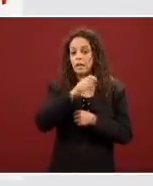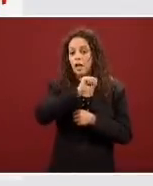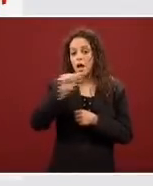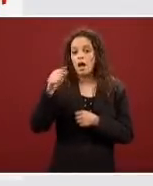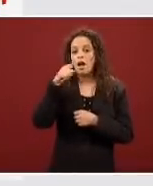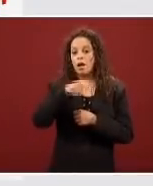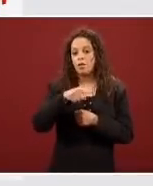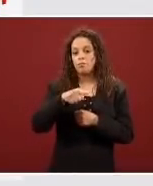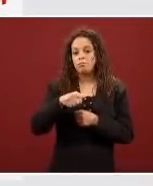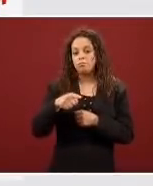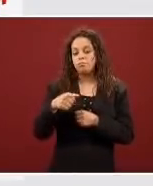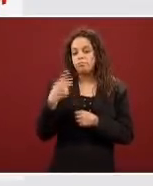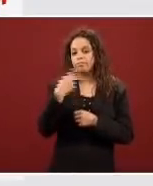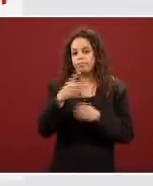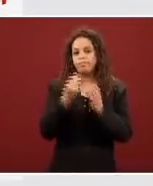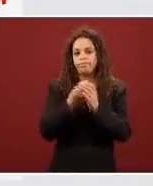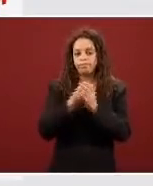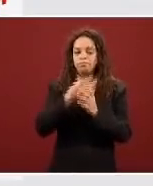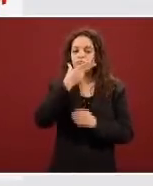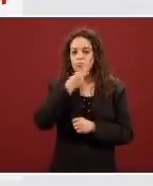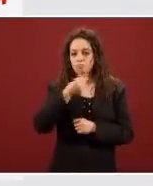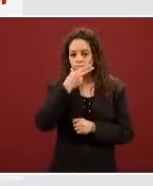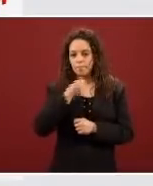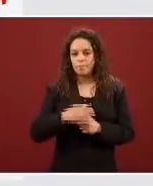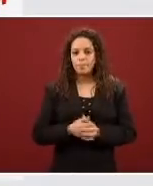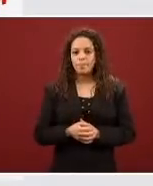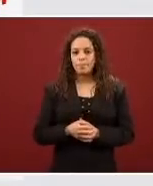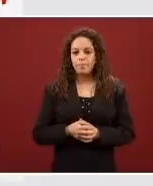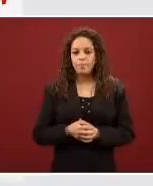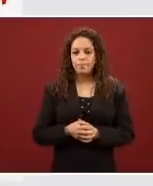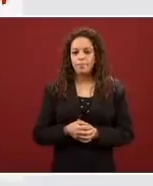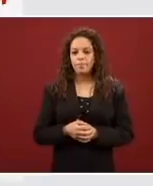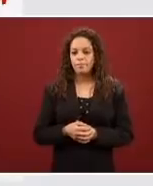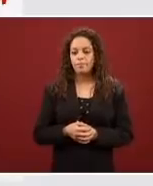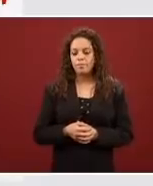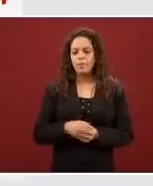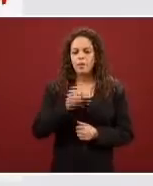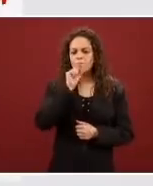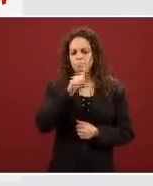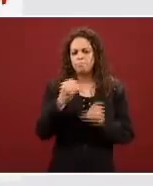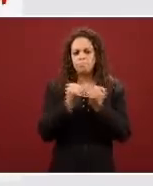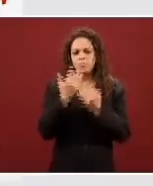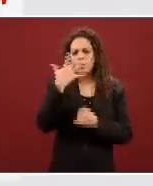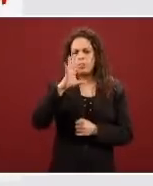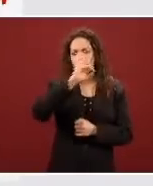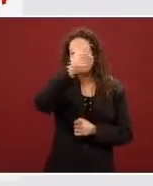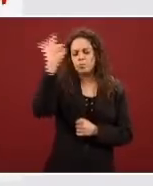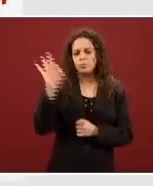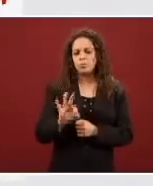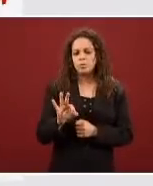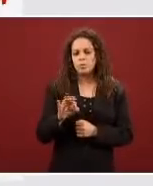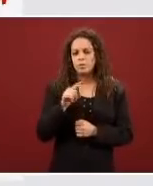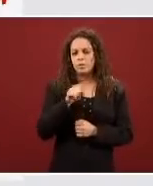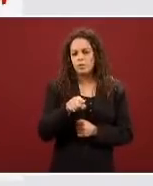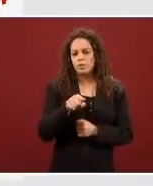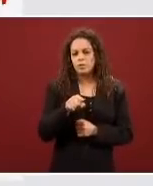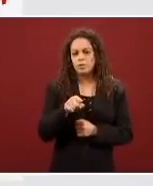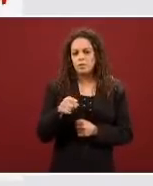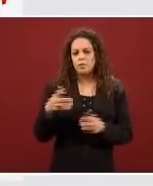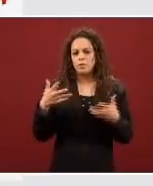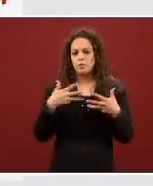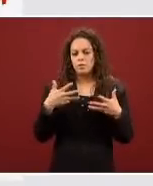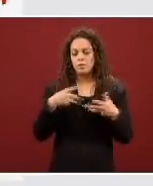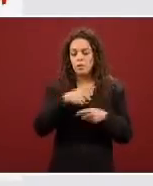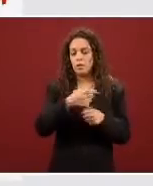El tipo de atención médica se mantiene igual prácticamente desde que empezamos, un 10% de casos que fueron en algún